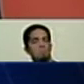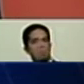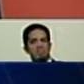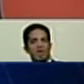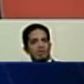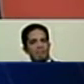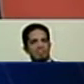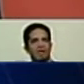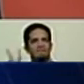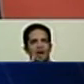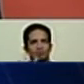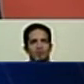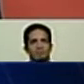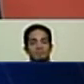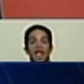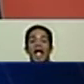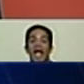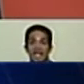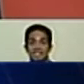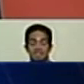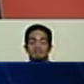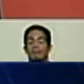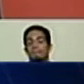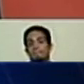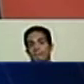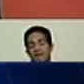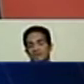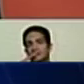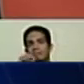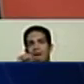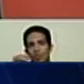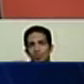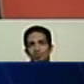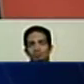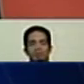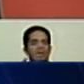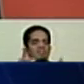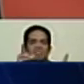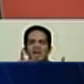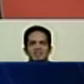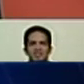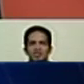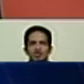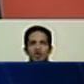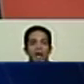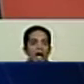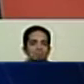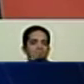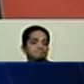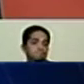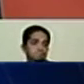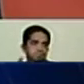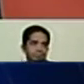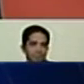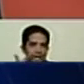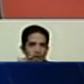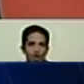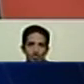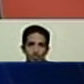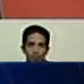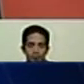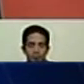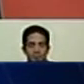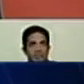Venezuela. Allí el presidente de la República tomó la decisión histórica, única, de retirarse de esta organización